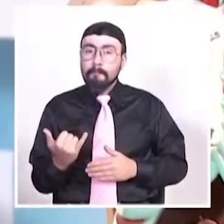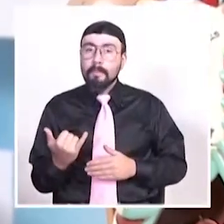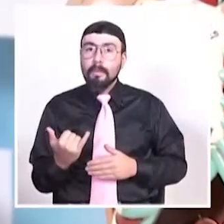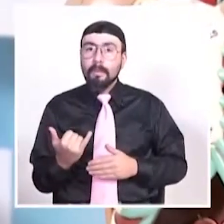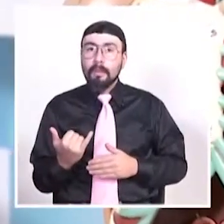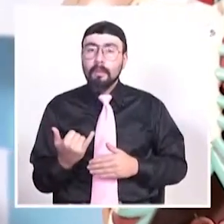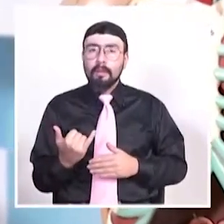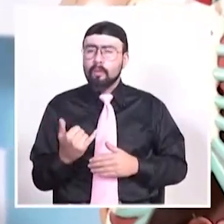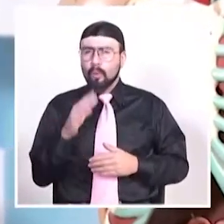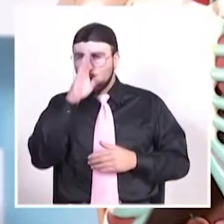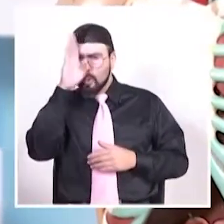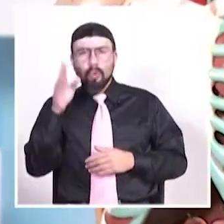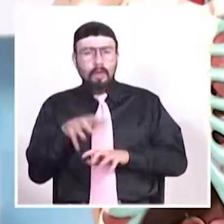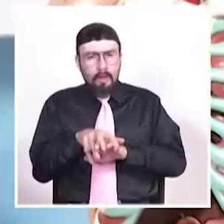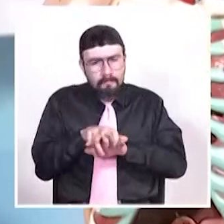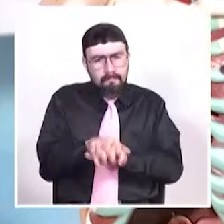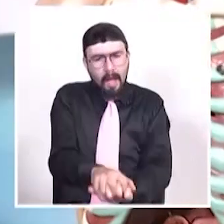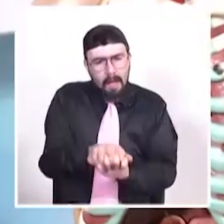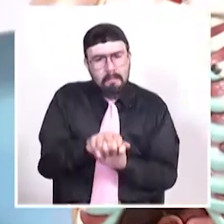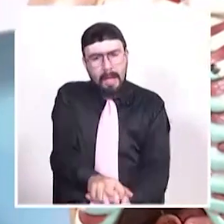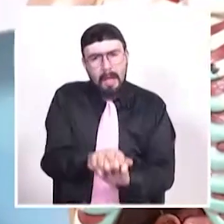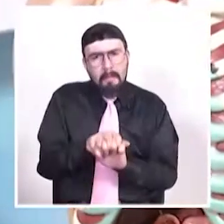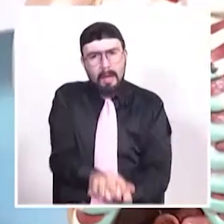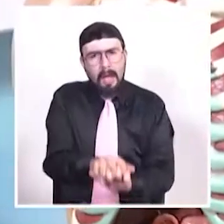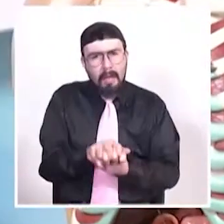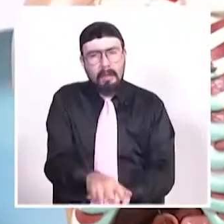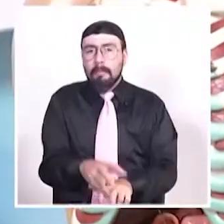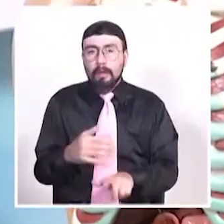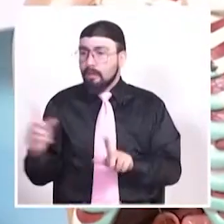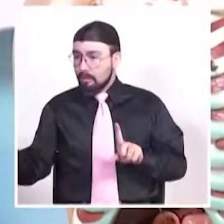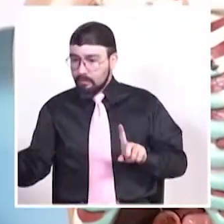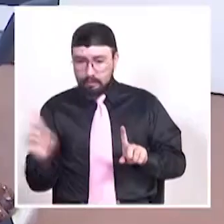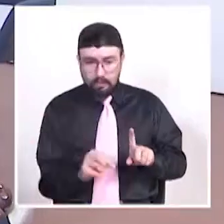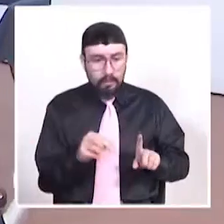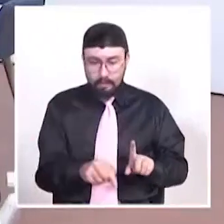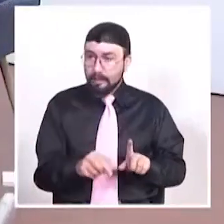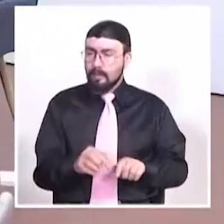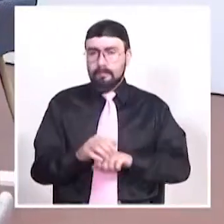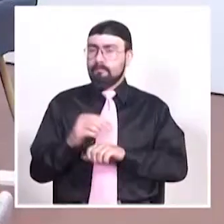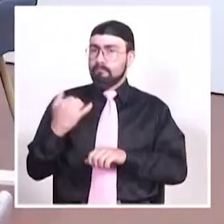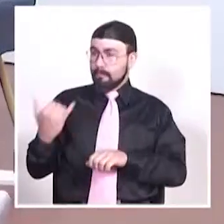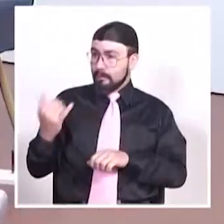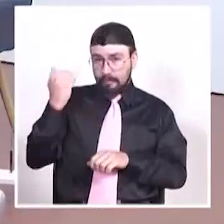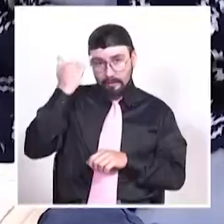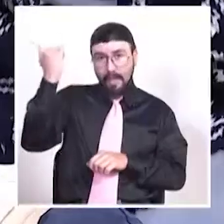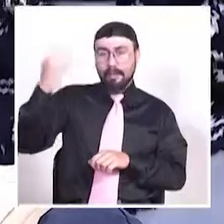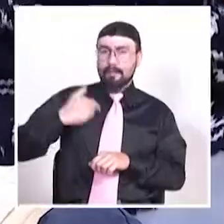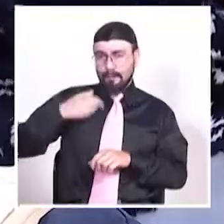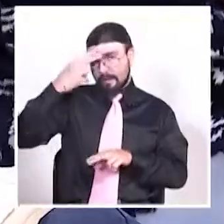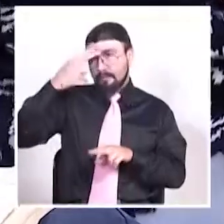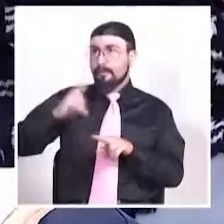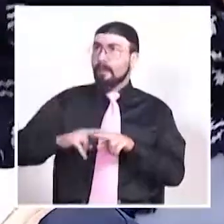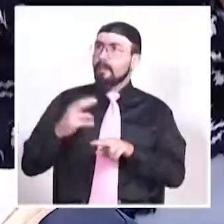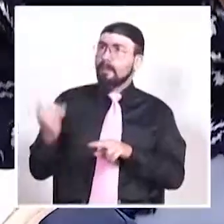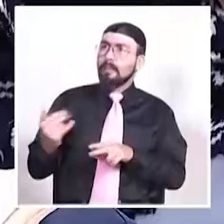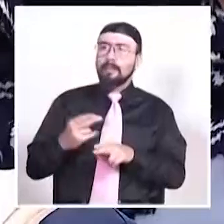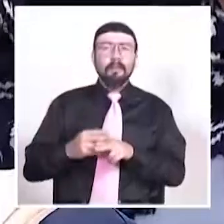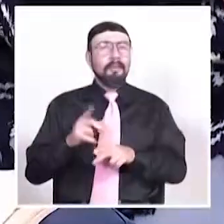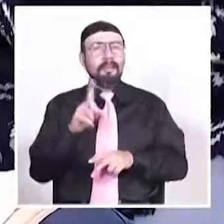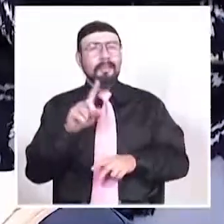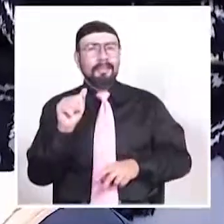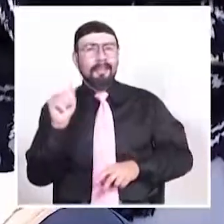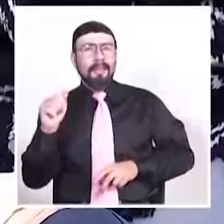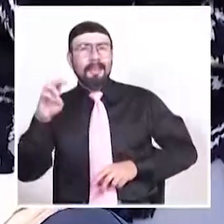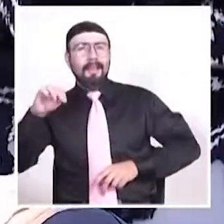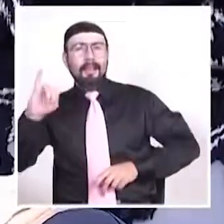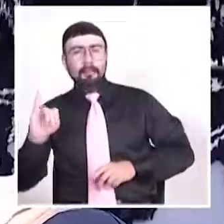en forma tradicional, pero inmediatamente esté el aparato a la mano. ¿Este fue el que usted inventó? Este fue el que yo inventé, que se llama el SAAMI. Ajá.